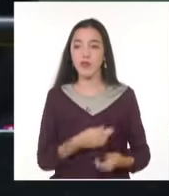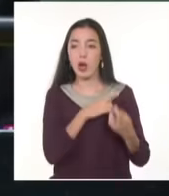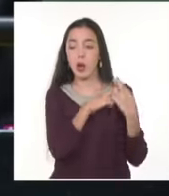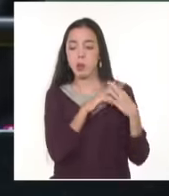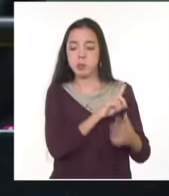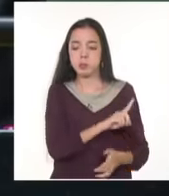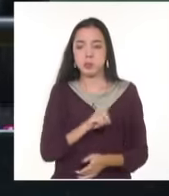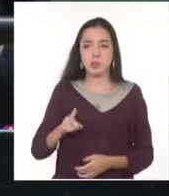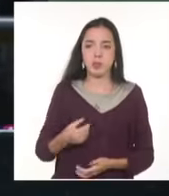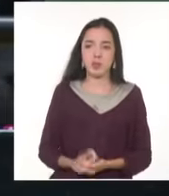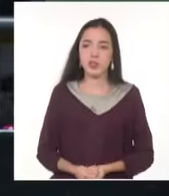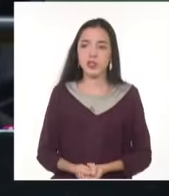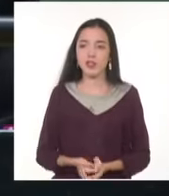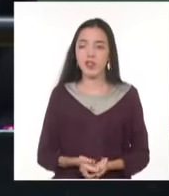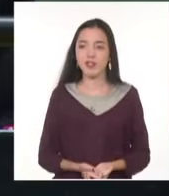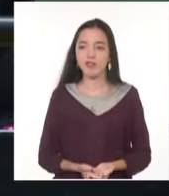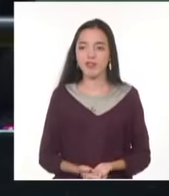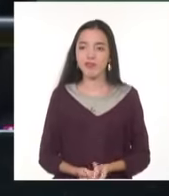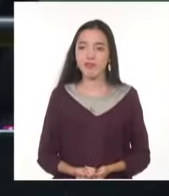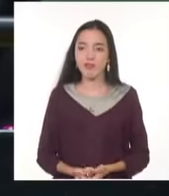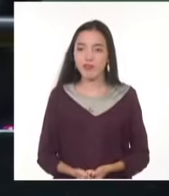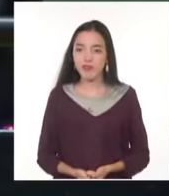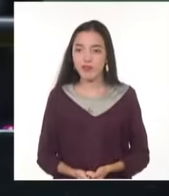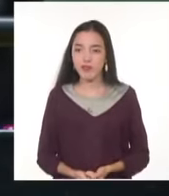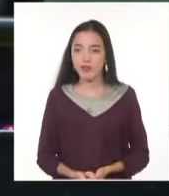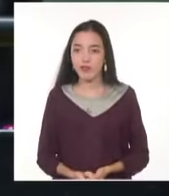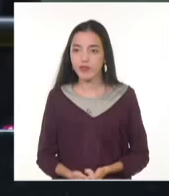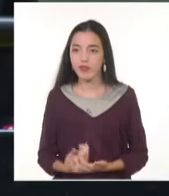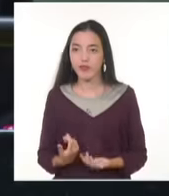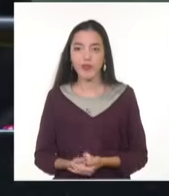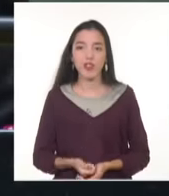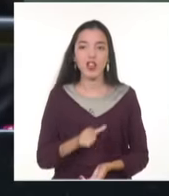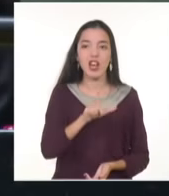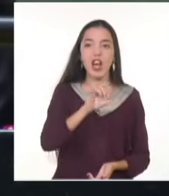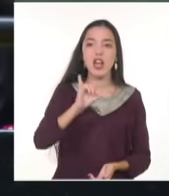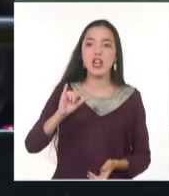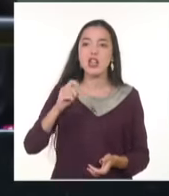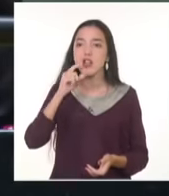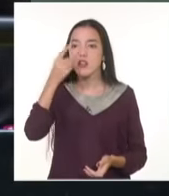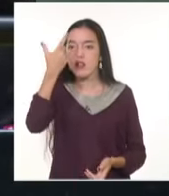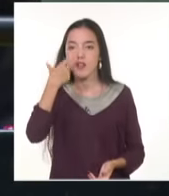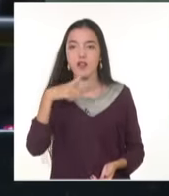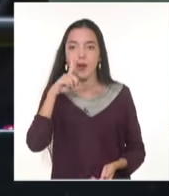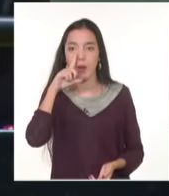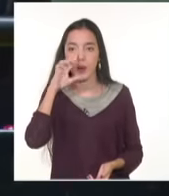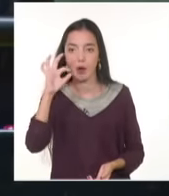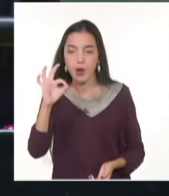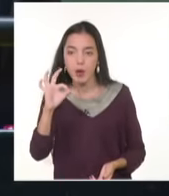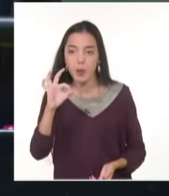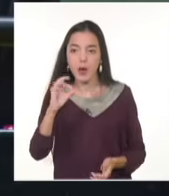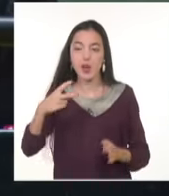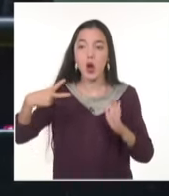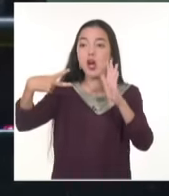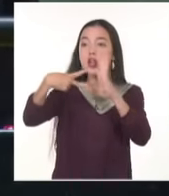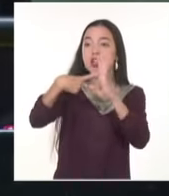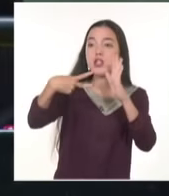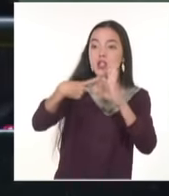agresividad contra el Líbano, Siria, Irán y los pueblos del Medio